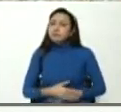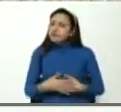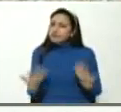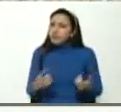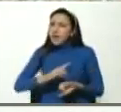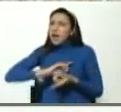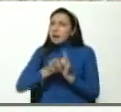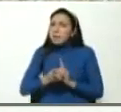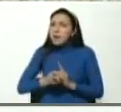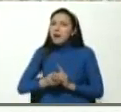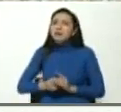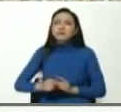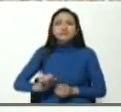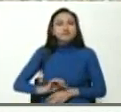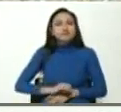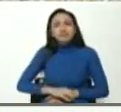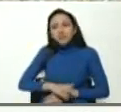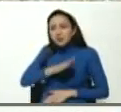de paisaje